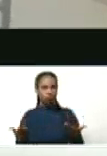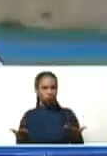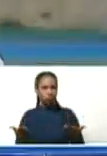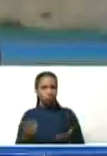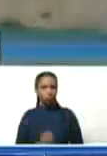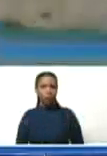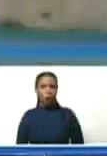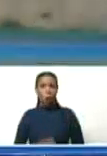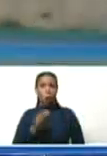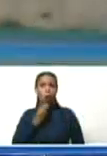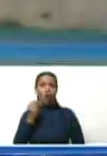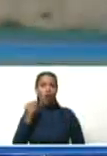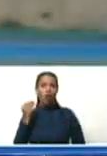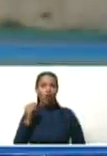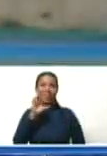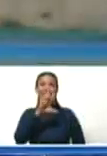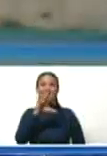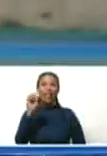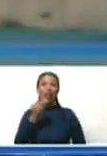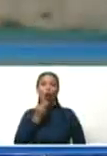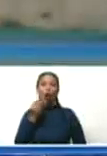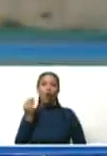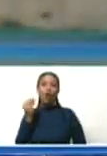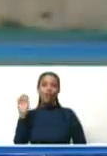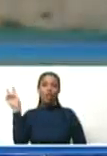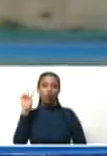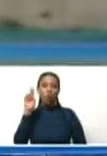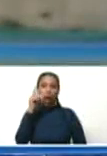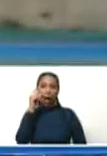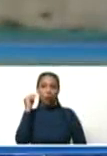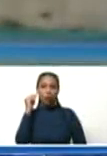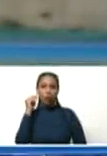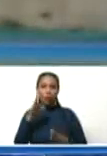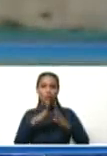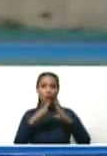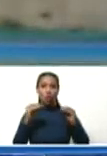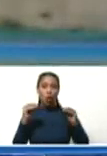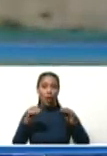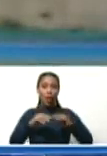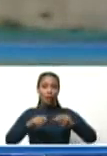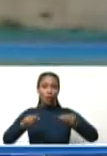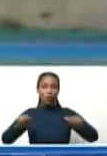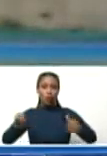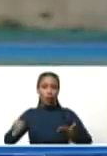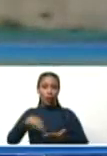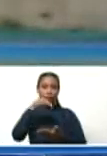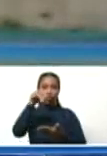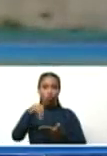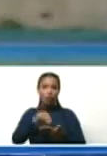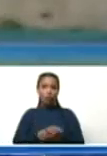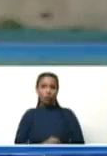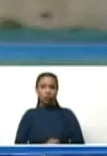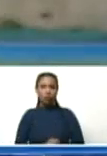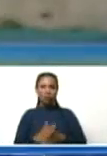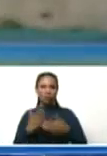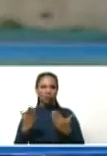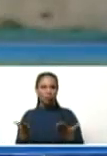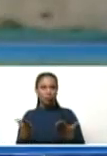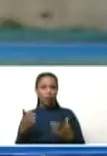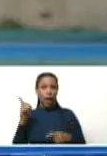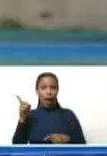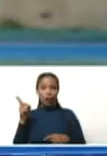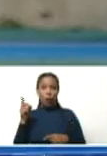los muchachos, 30 muchachos, jóvenes venezolanos de toda la geografía nacional, que fueron